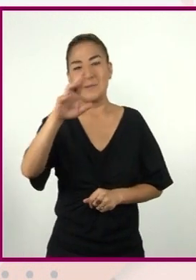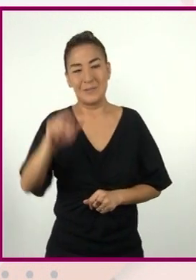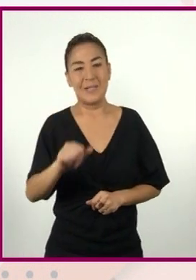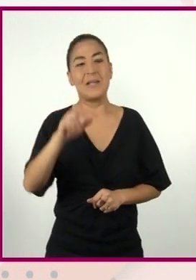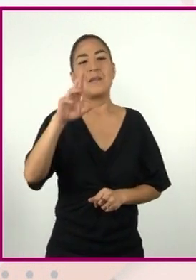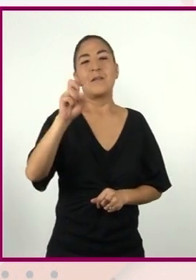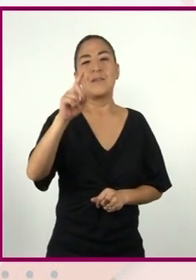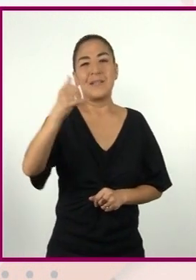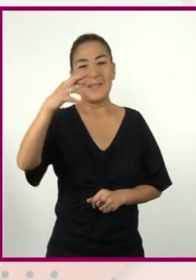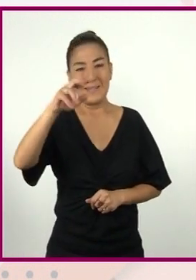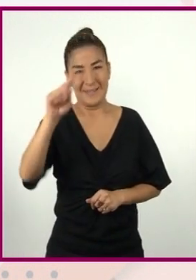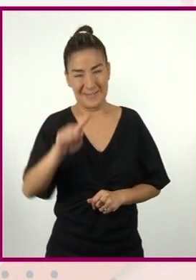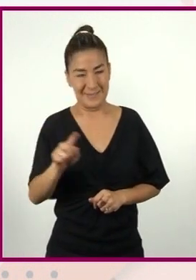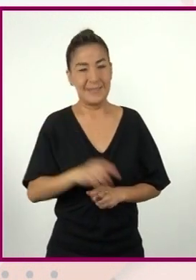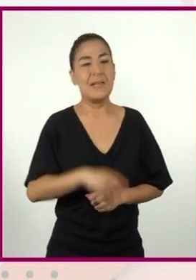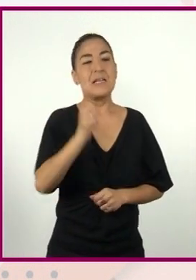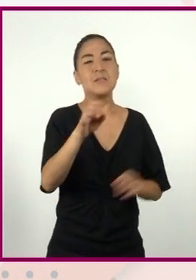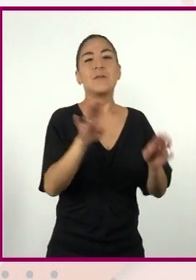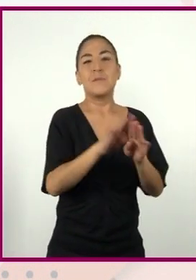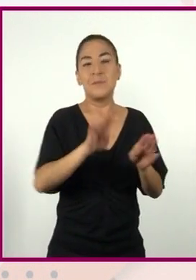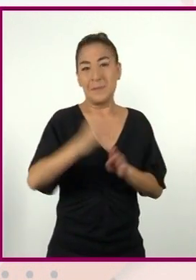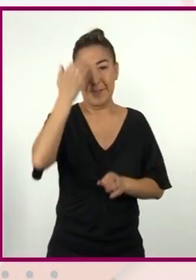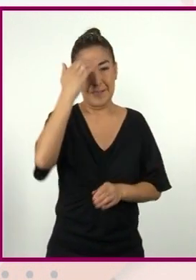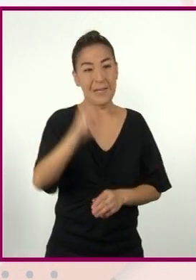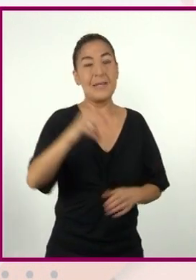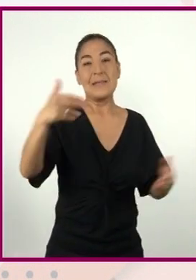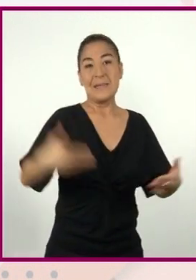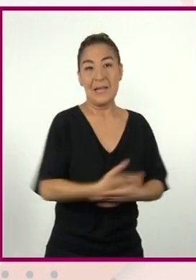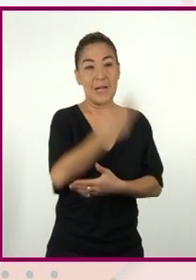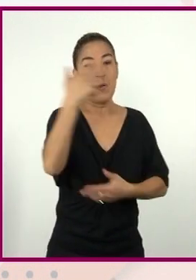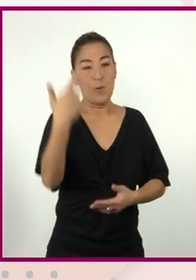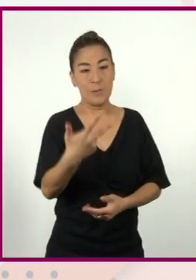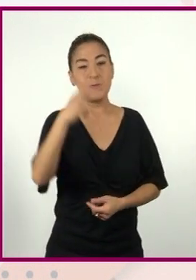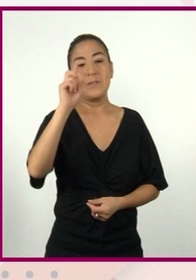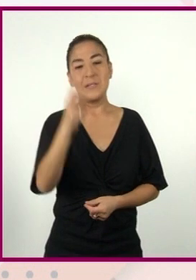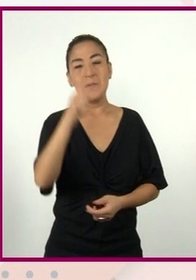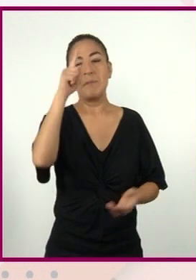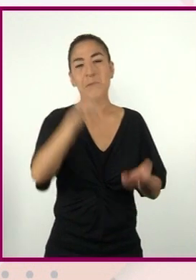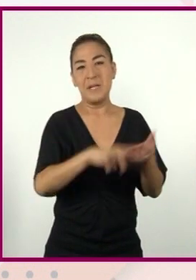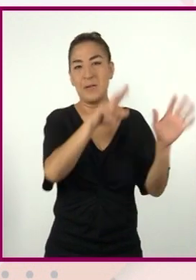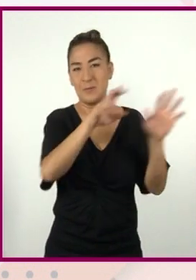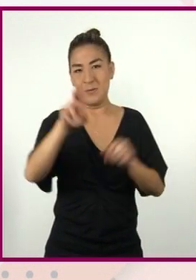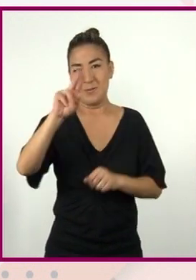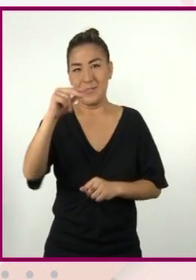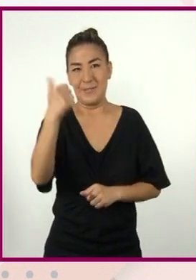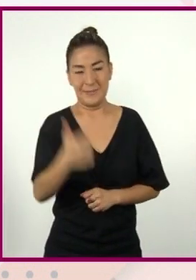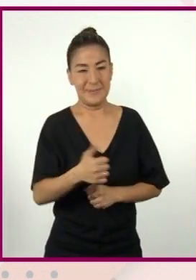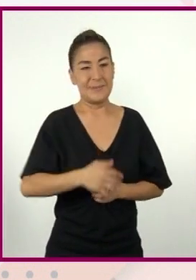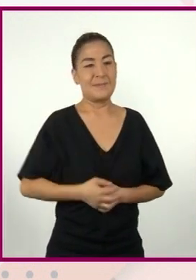conocido como Diego Rivera, nace el 8 de diciembre de 1886.